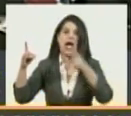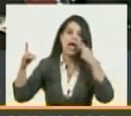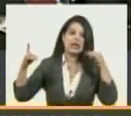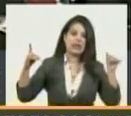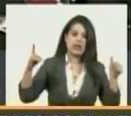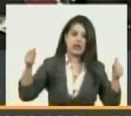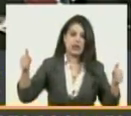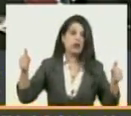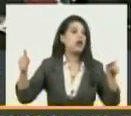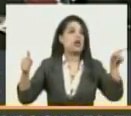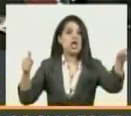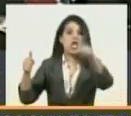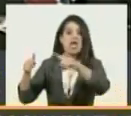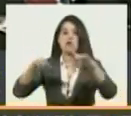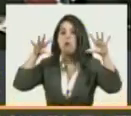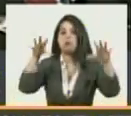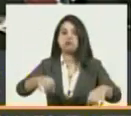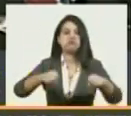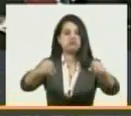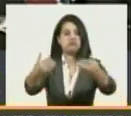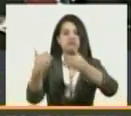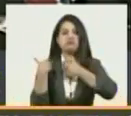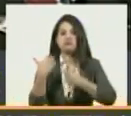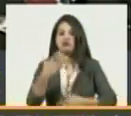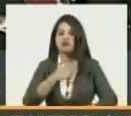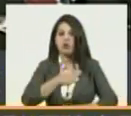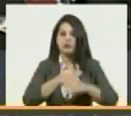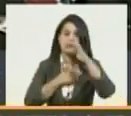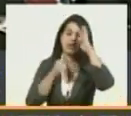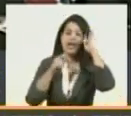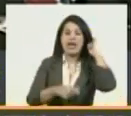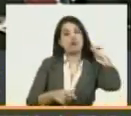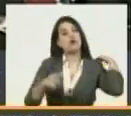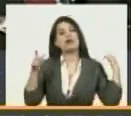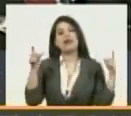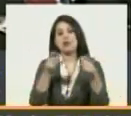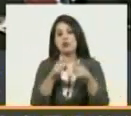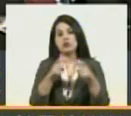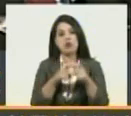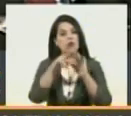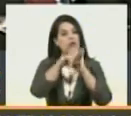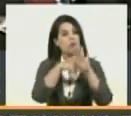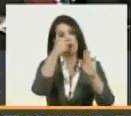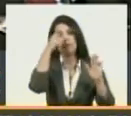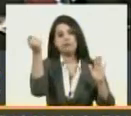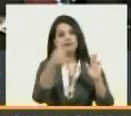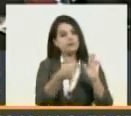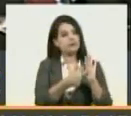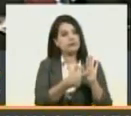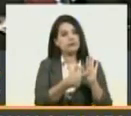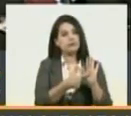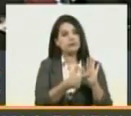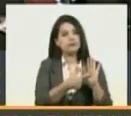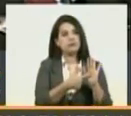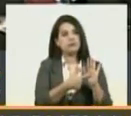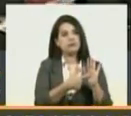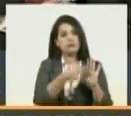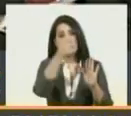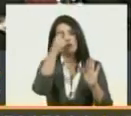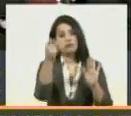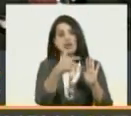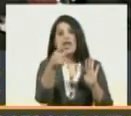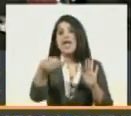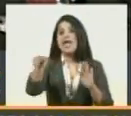respectivamente. Decidieron realizar una reunión de facto donde, entre otras cosas,